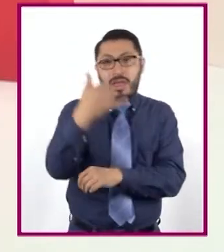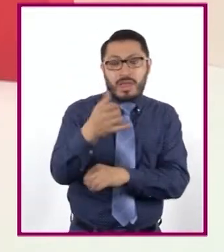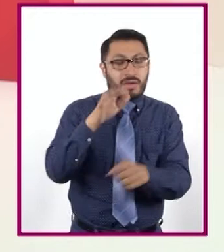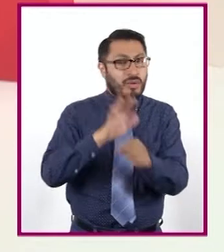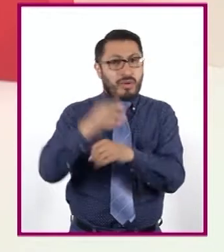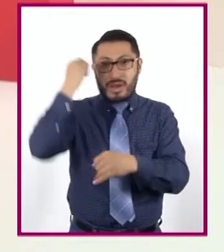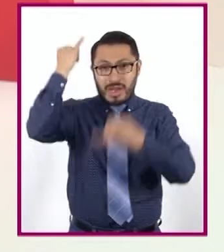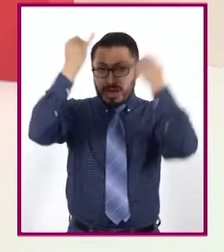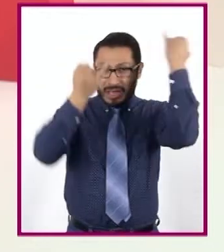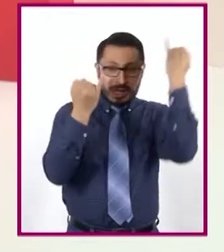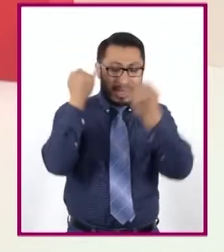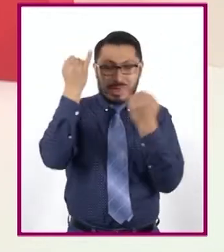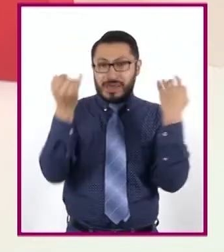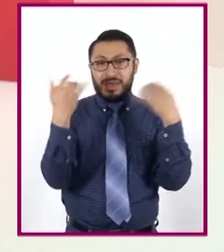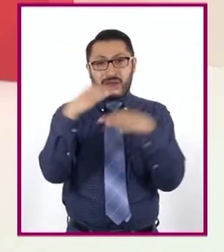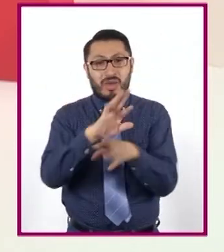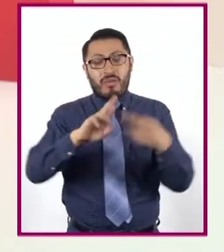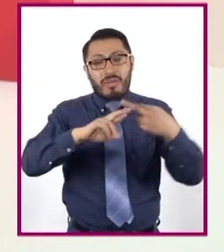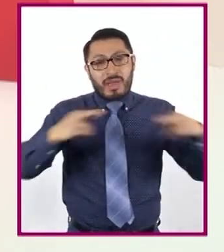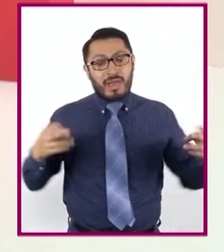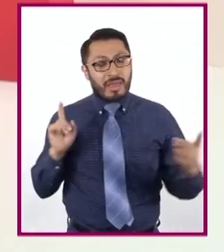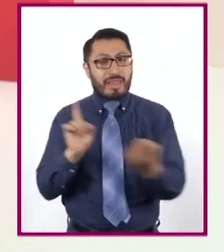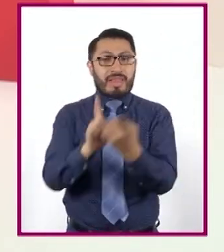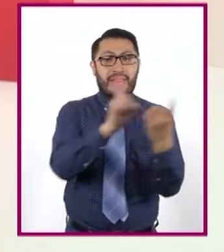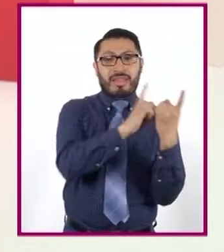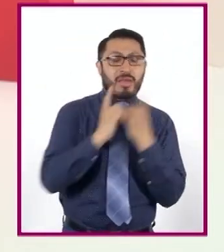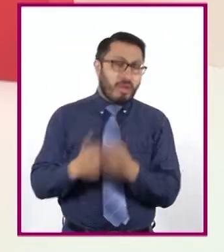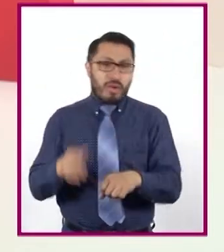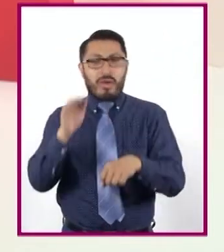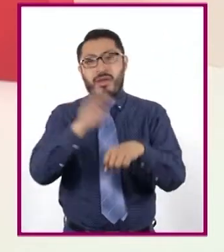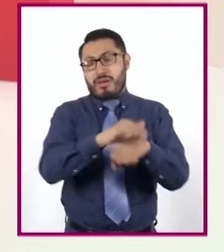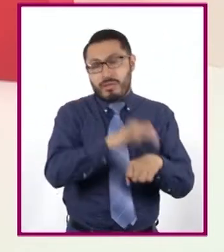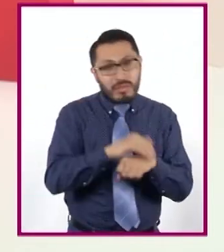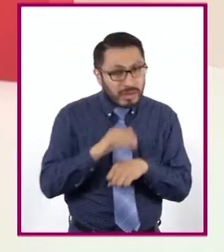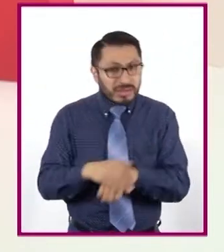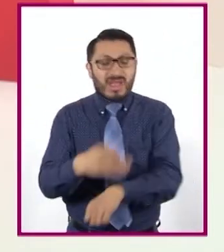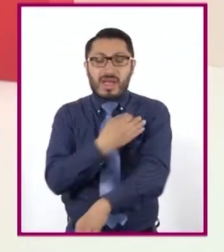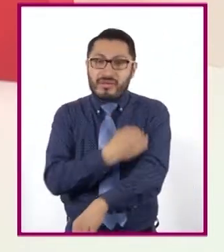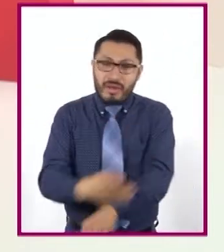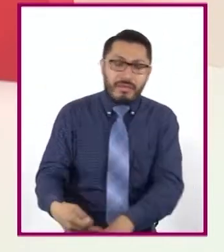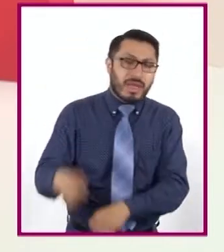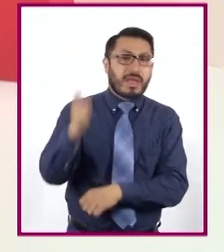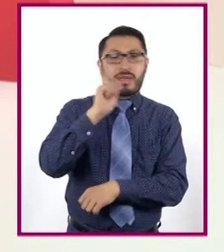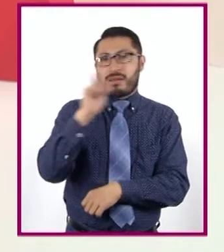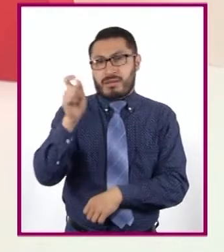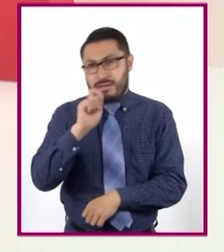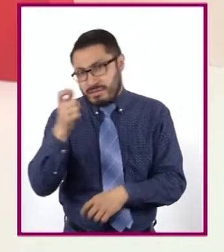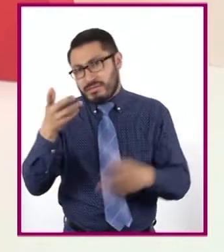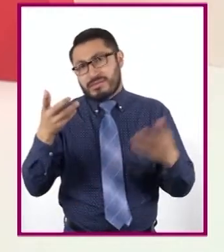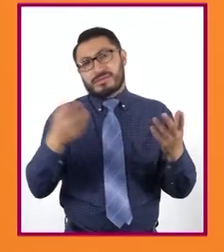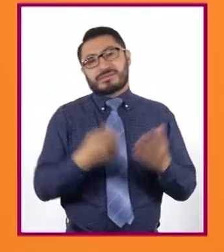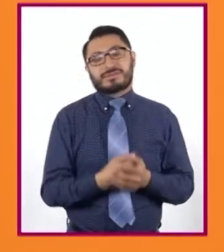que hay sobre las relaciones entre personas, amistad, familia, noviazgo.